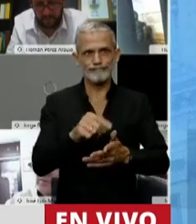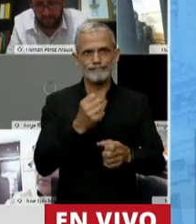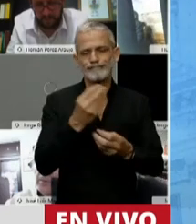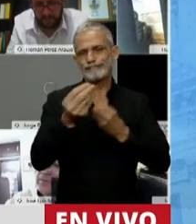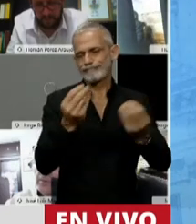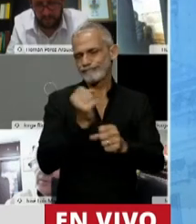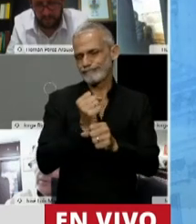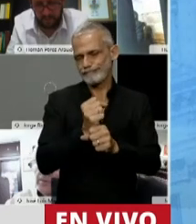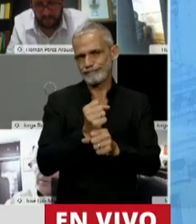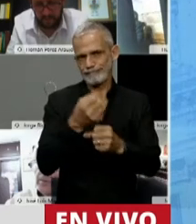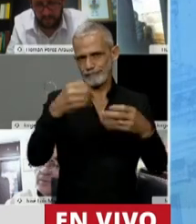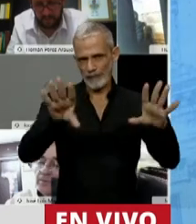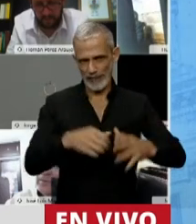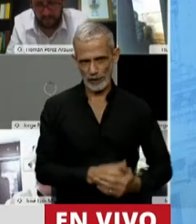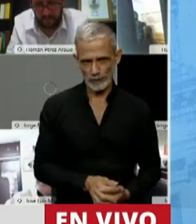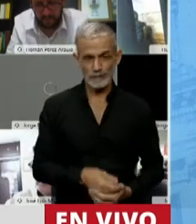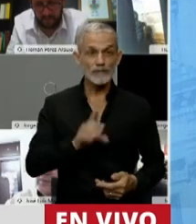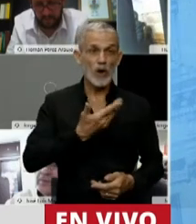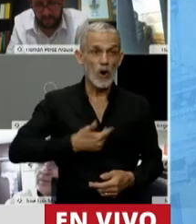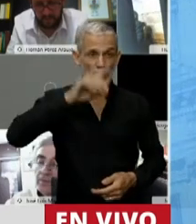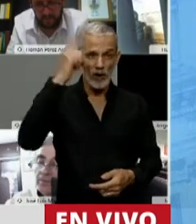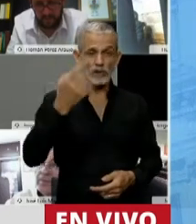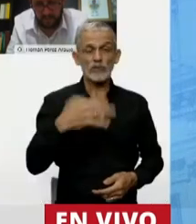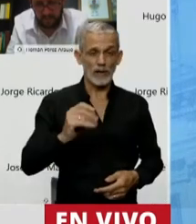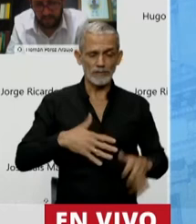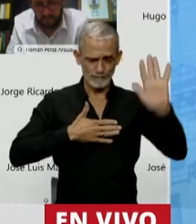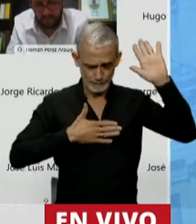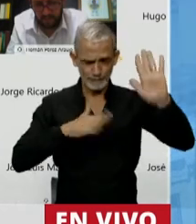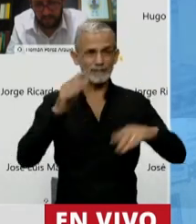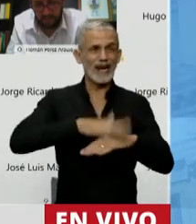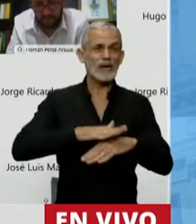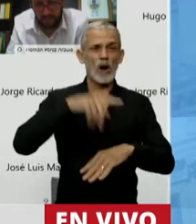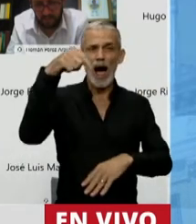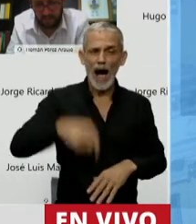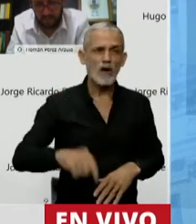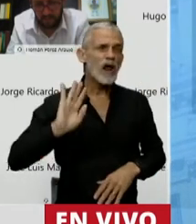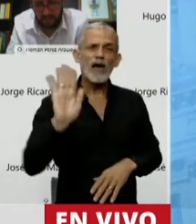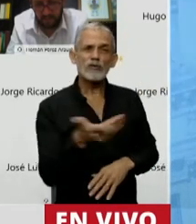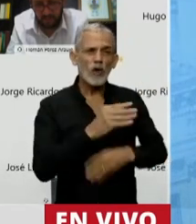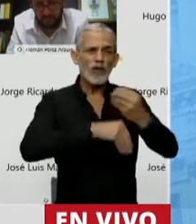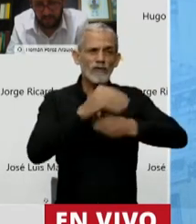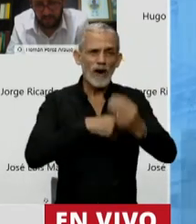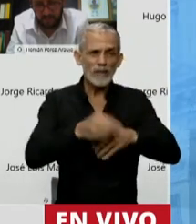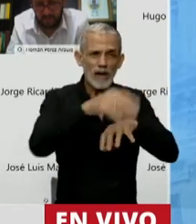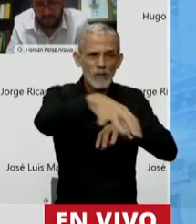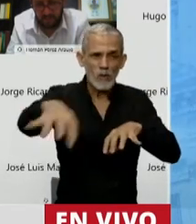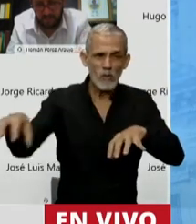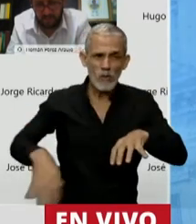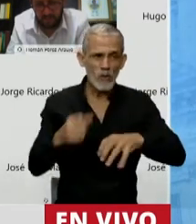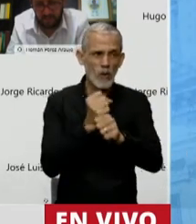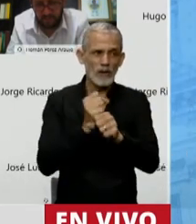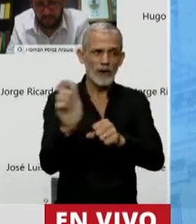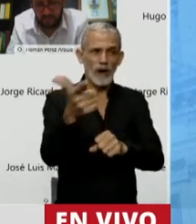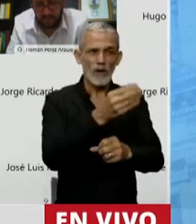también entonces el gobierno de la ciudad tuvo que hacerse cargo ahora de todas esas familias que quedaron sin trabajo